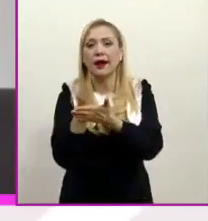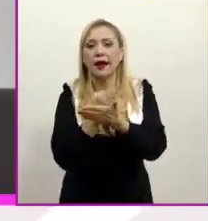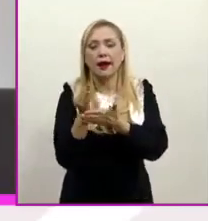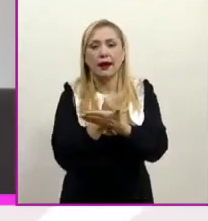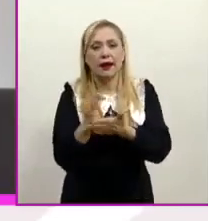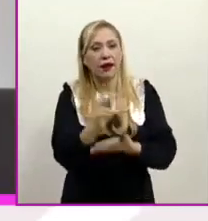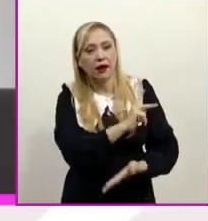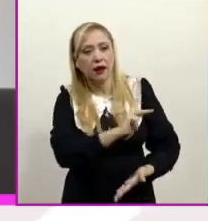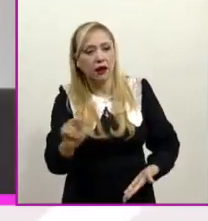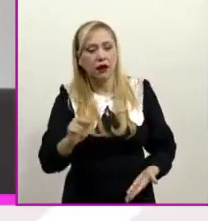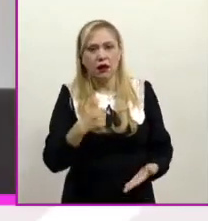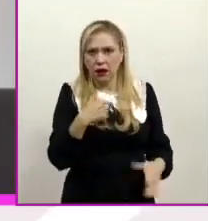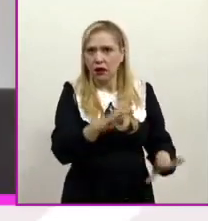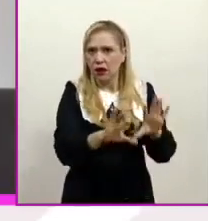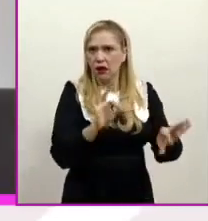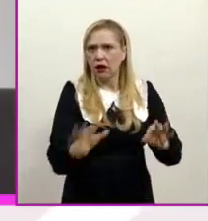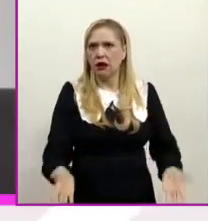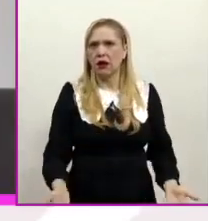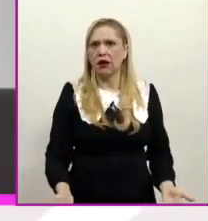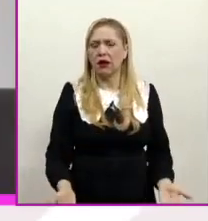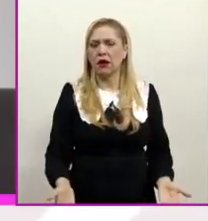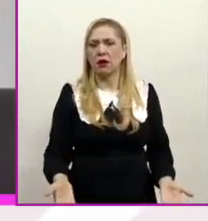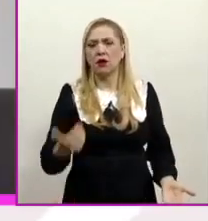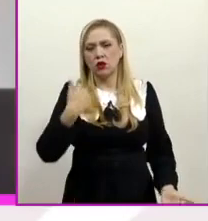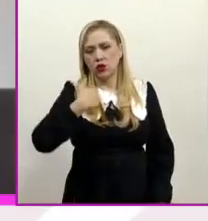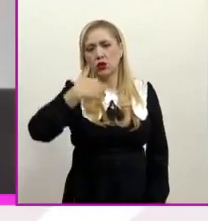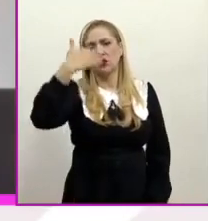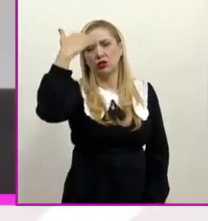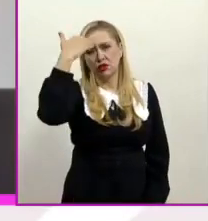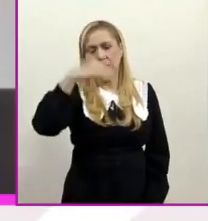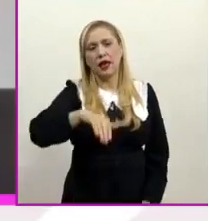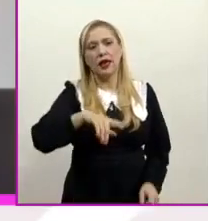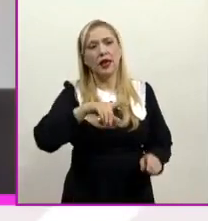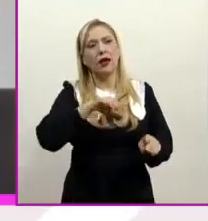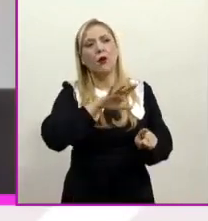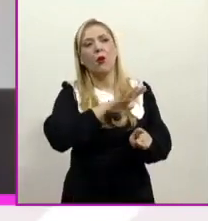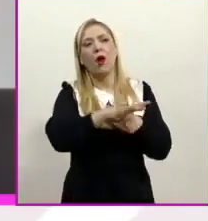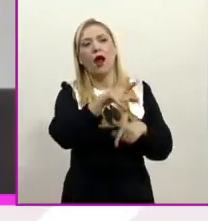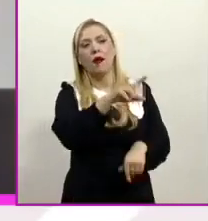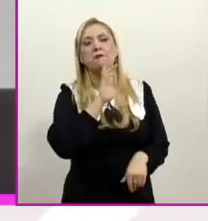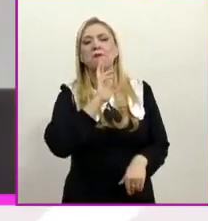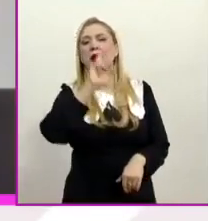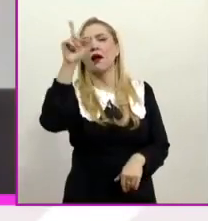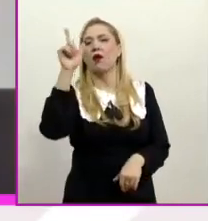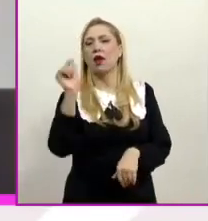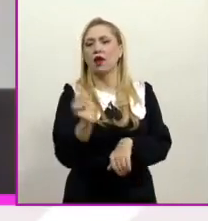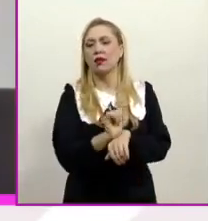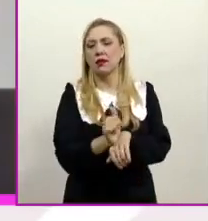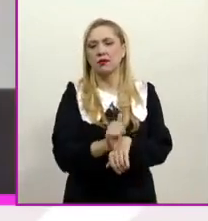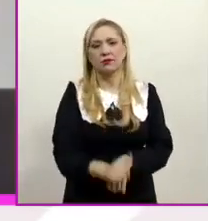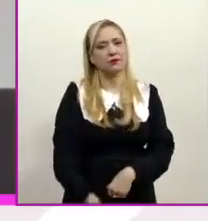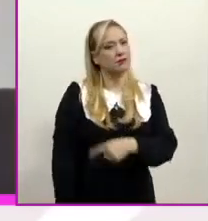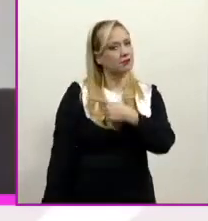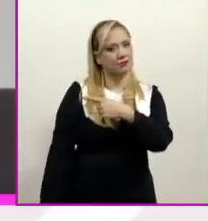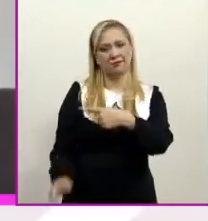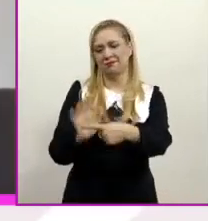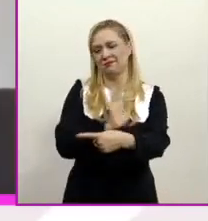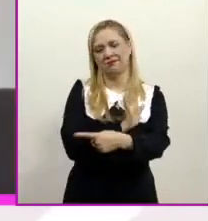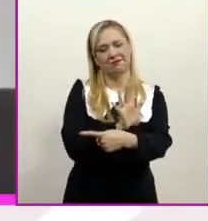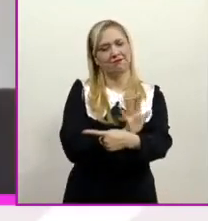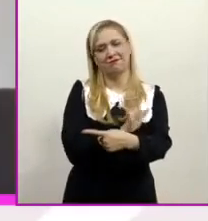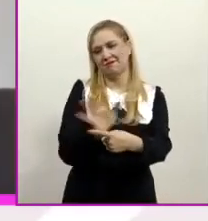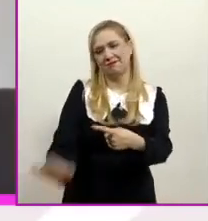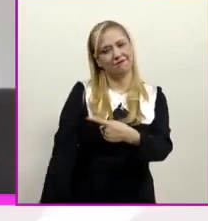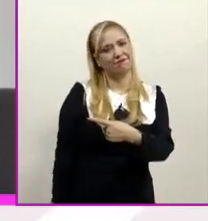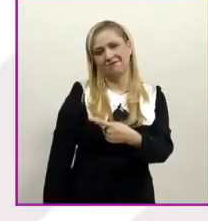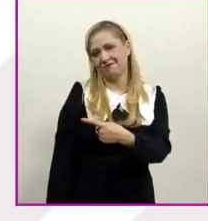casting. Entonces sé perfectamente quién de verdad lo hizo mejor. Y no fue la actriz